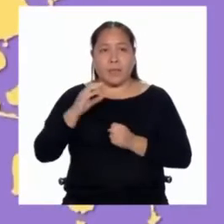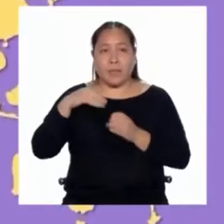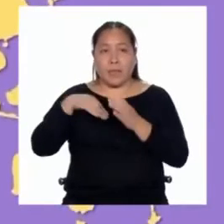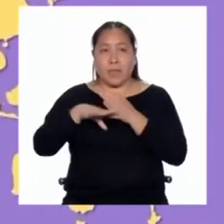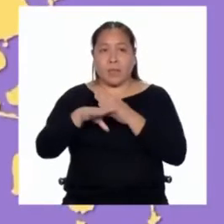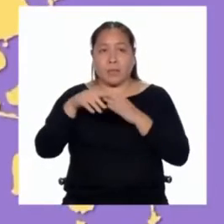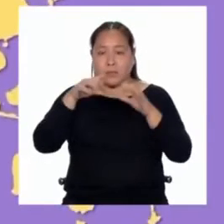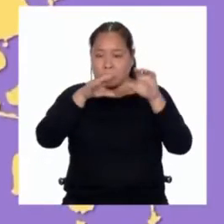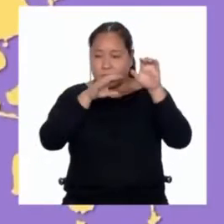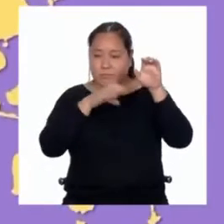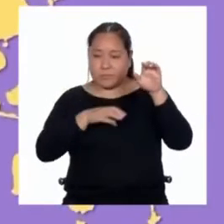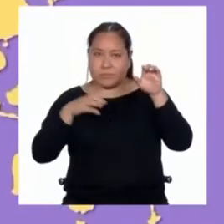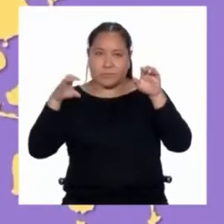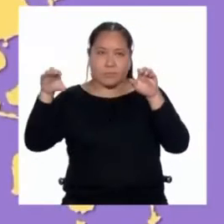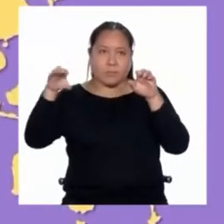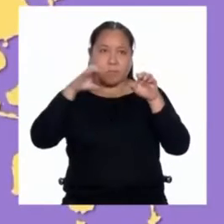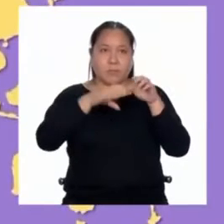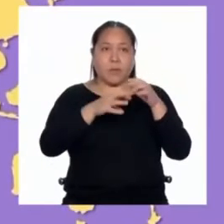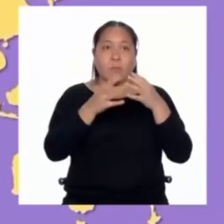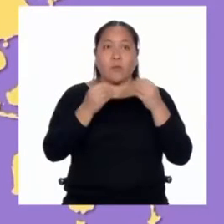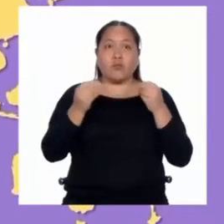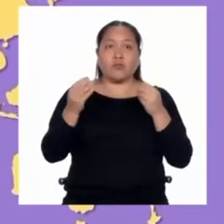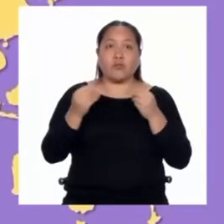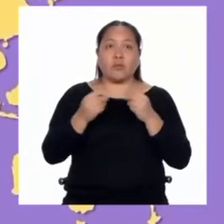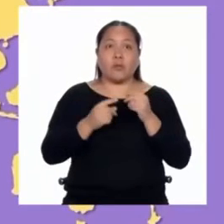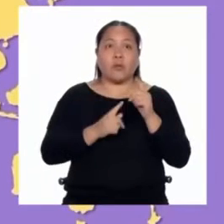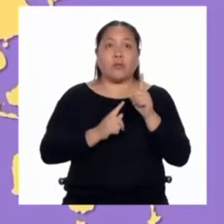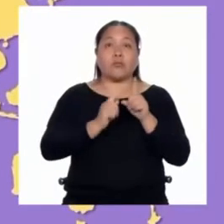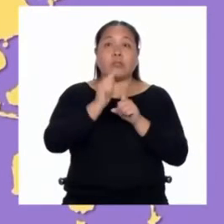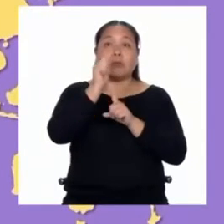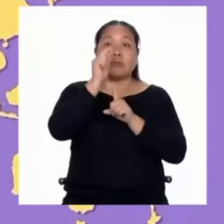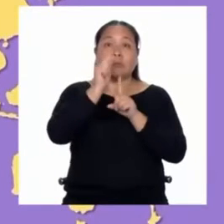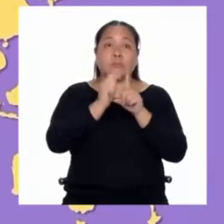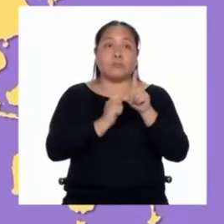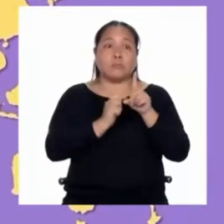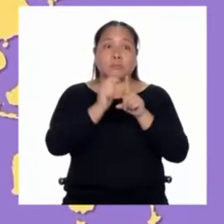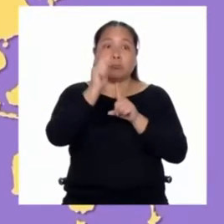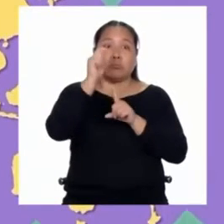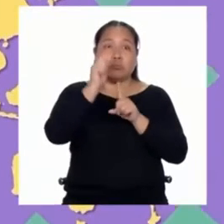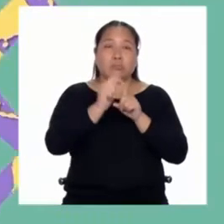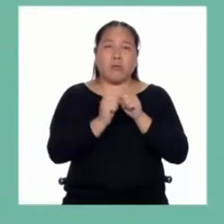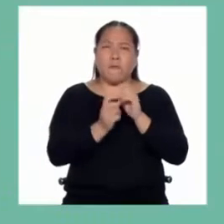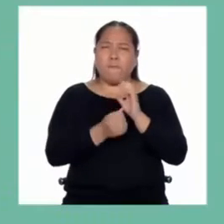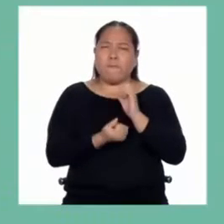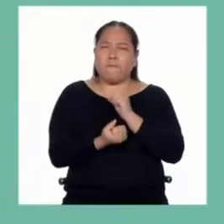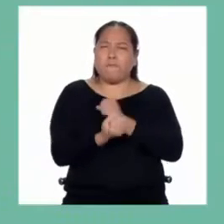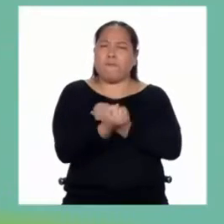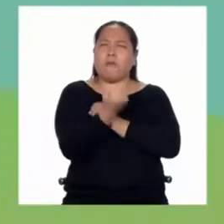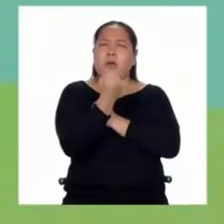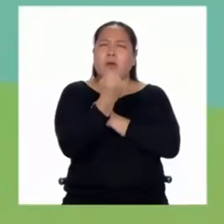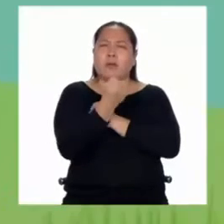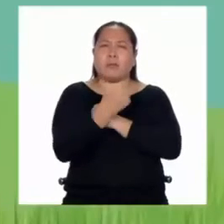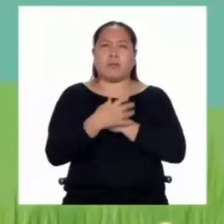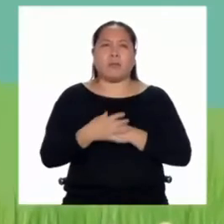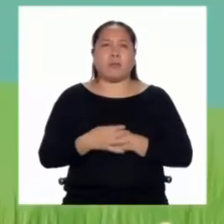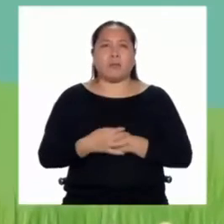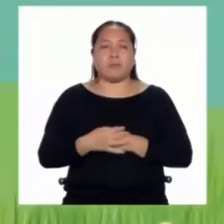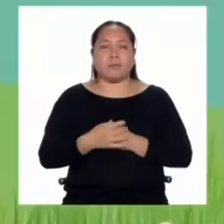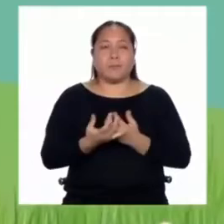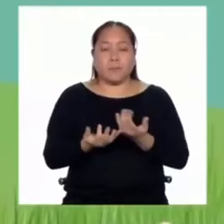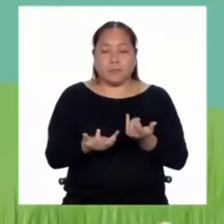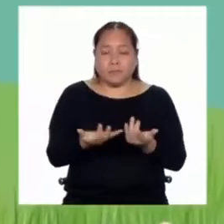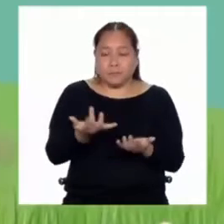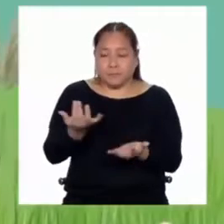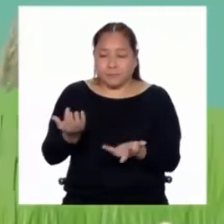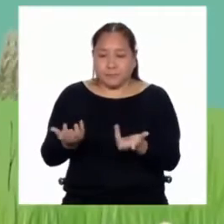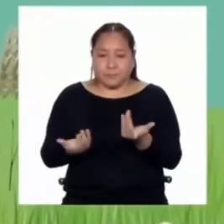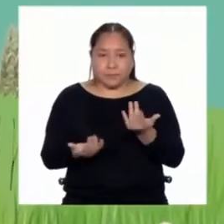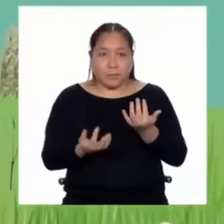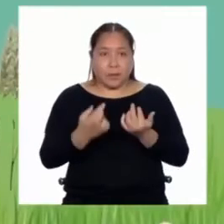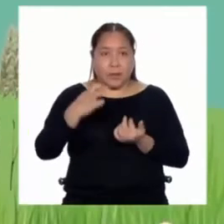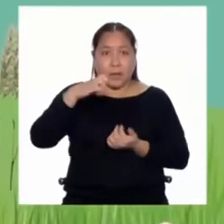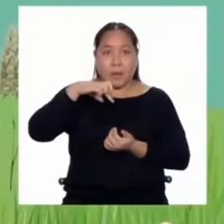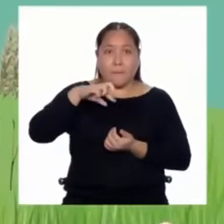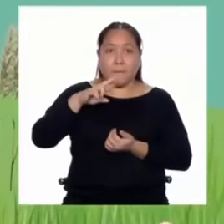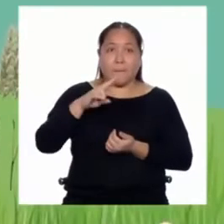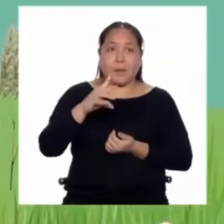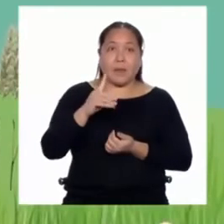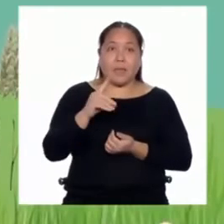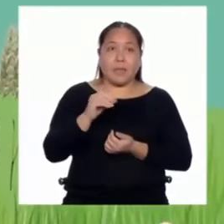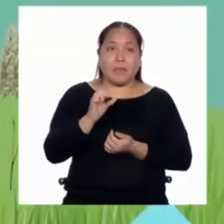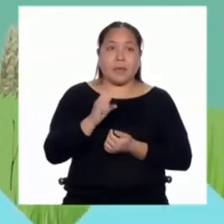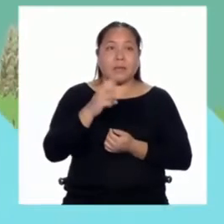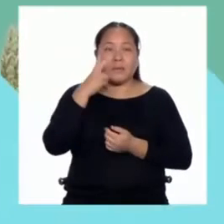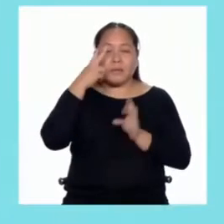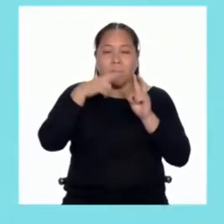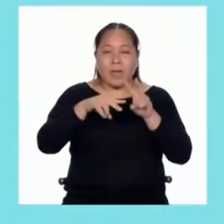a menudo, las temperaturas dan miedo, ya que son extremas. En cuanto a la vegetación de las praderas, se ven muchas